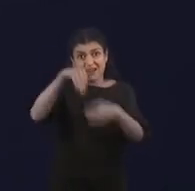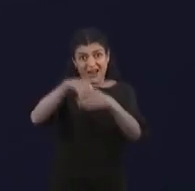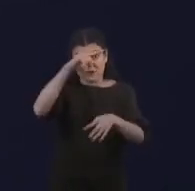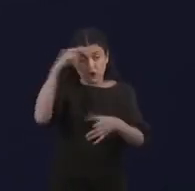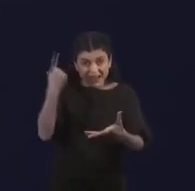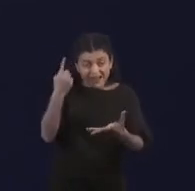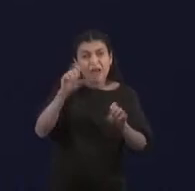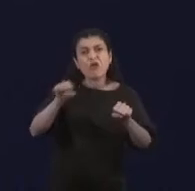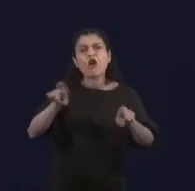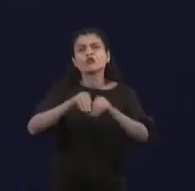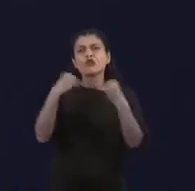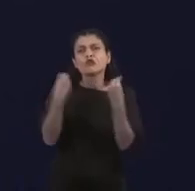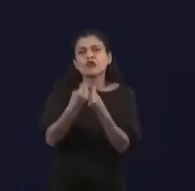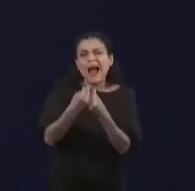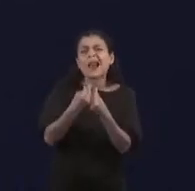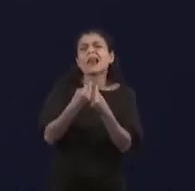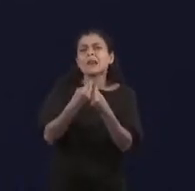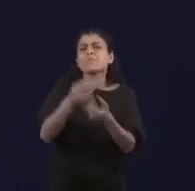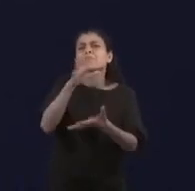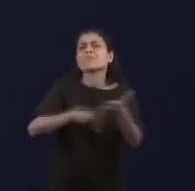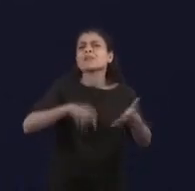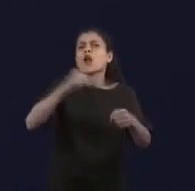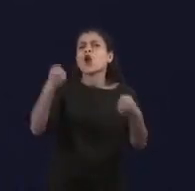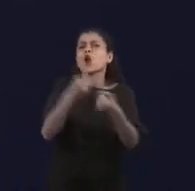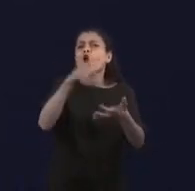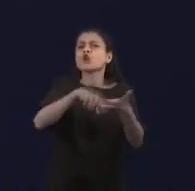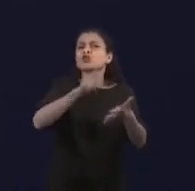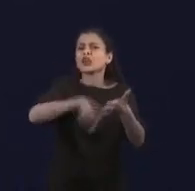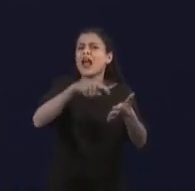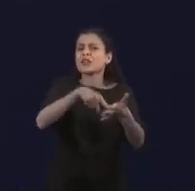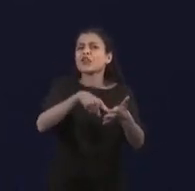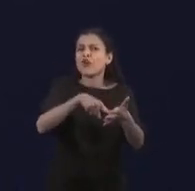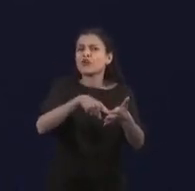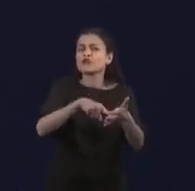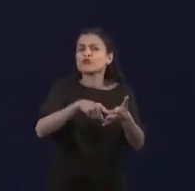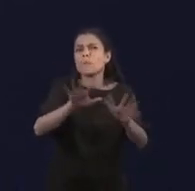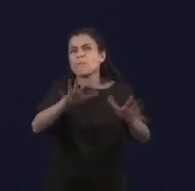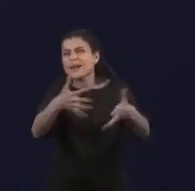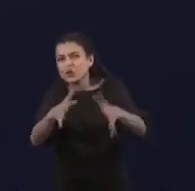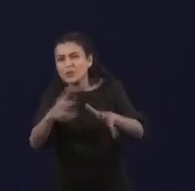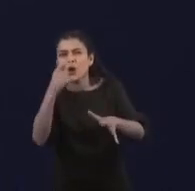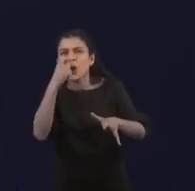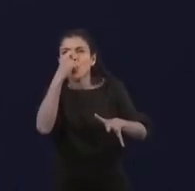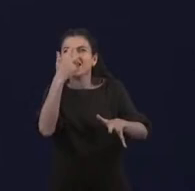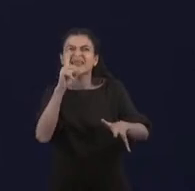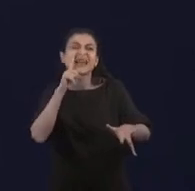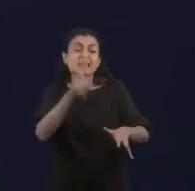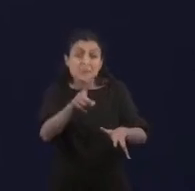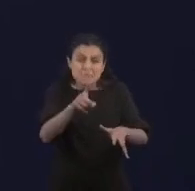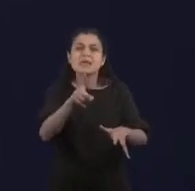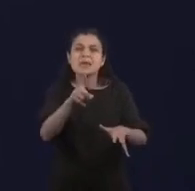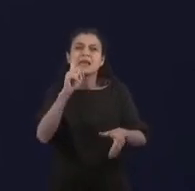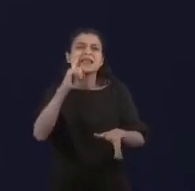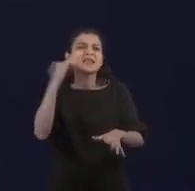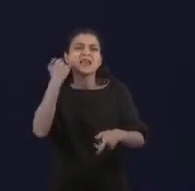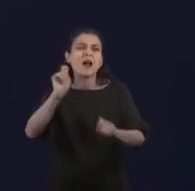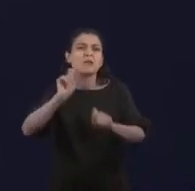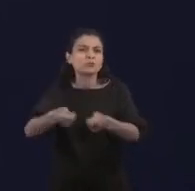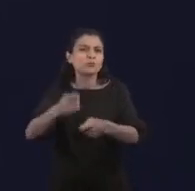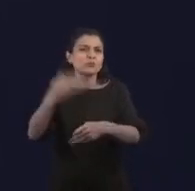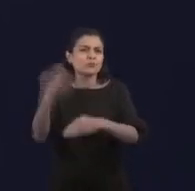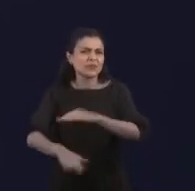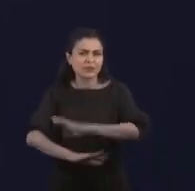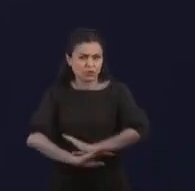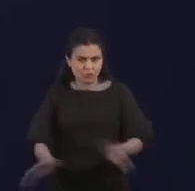esos 70.000 contratos había, entiendo que contabilizado cerca de 23.000 que habían sido dado de baja y que el resto seguía